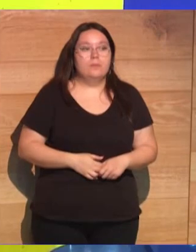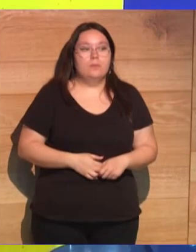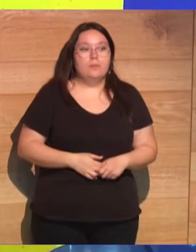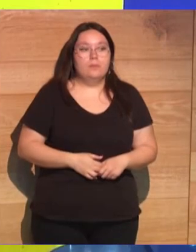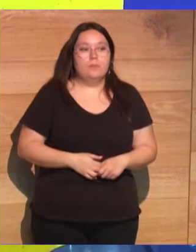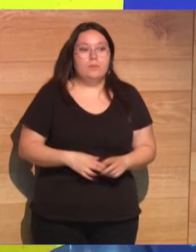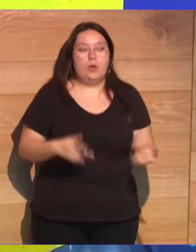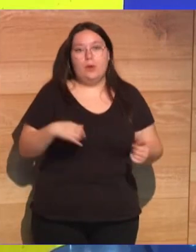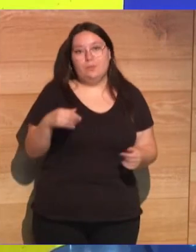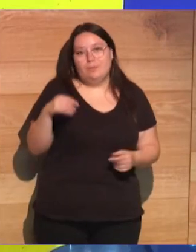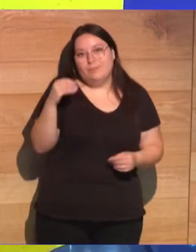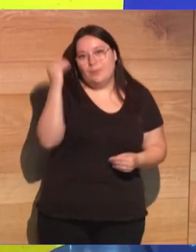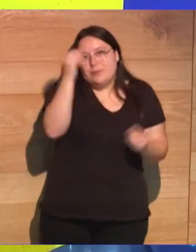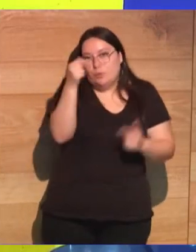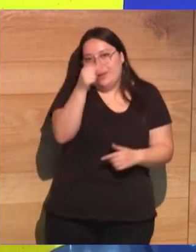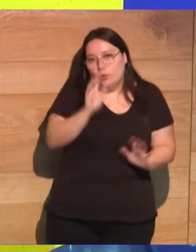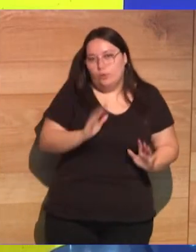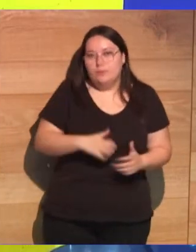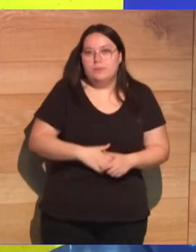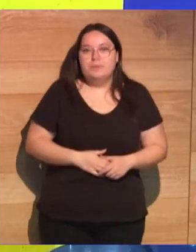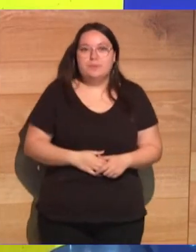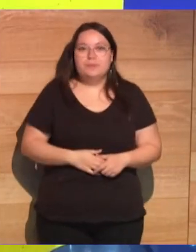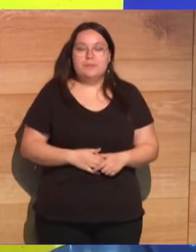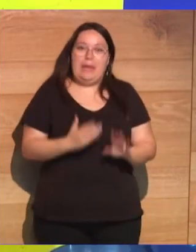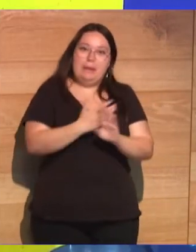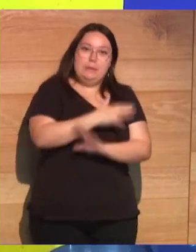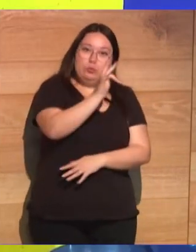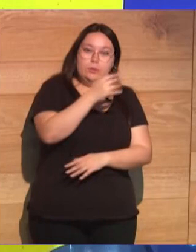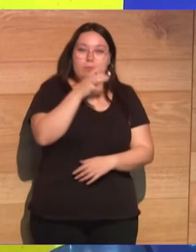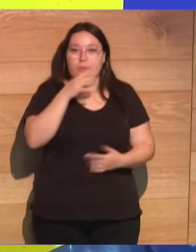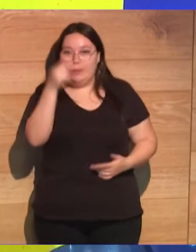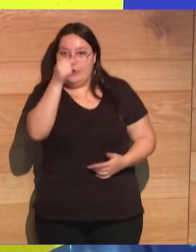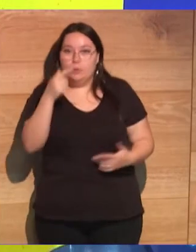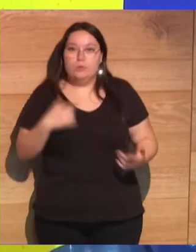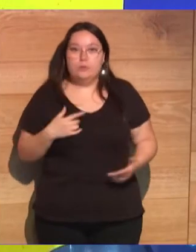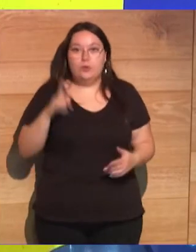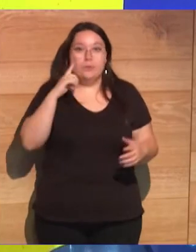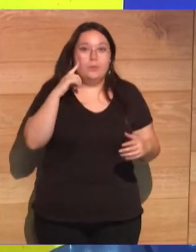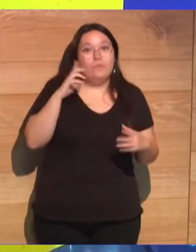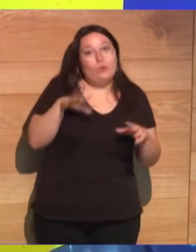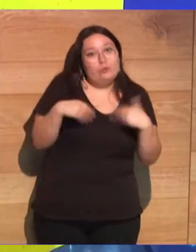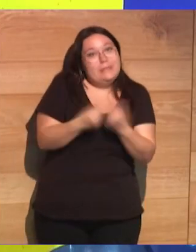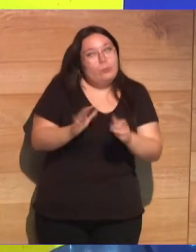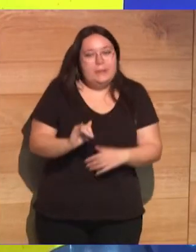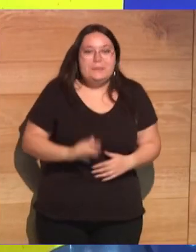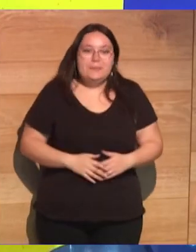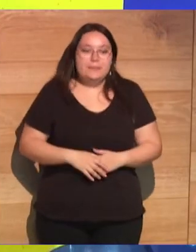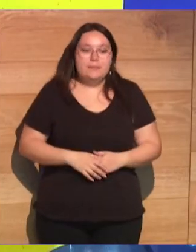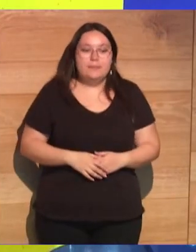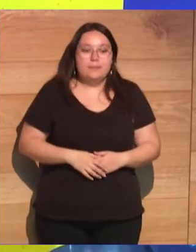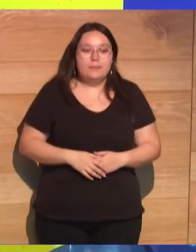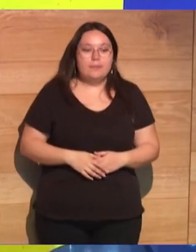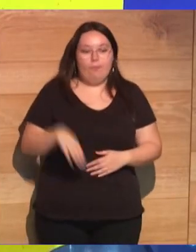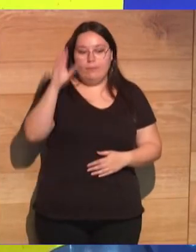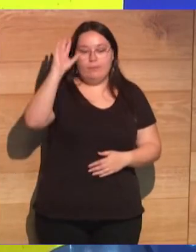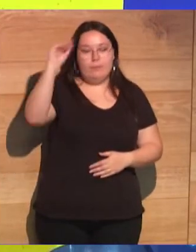ahora me voy a poner pesimista, ahora he sido optimista, pero es que tengo síndrome de personalidad. La verdad es que la inteligencia